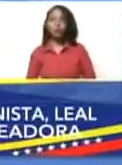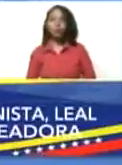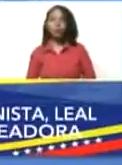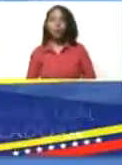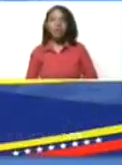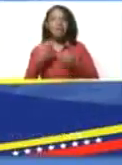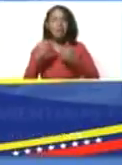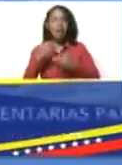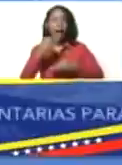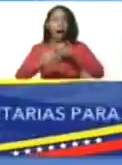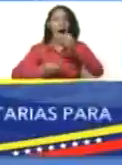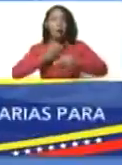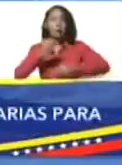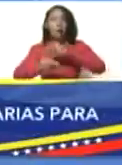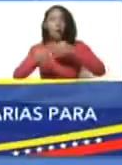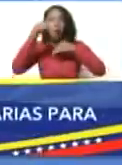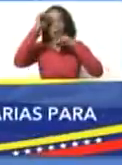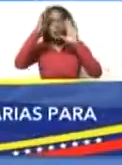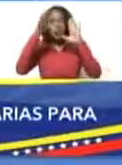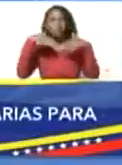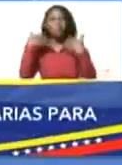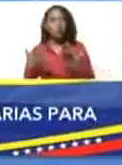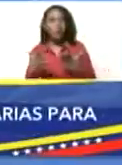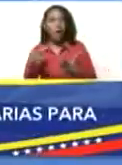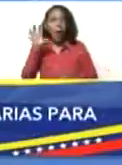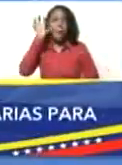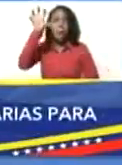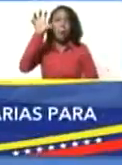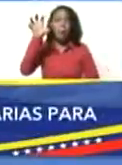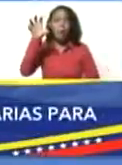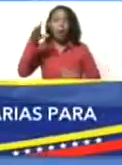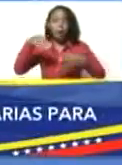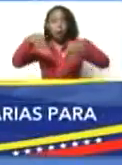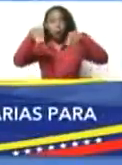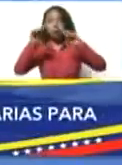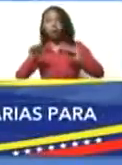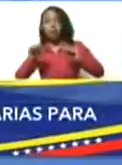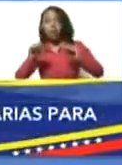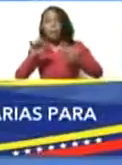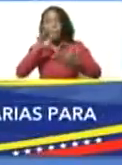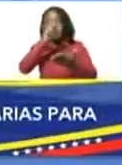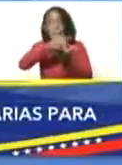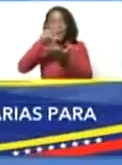para ir armando lo que se llama el mapa, la sábana de candidatura.